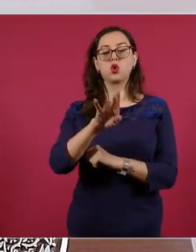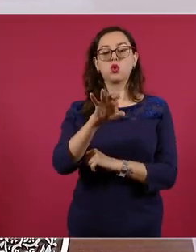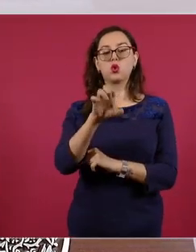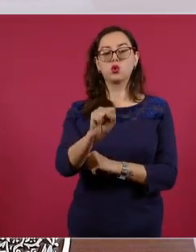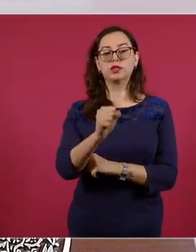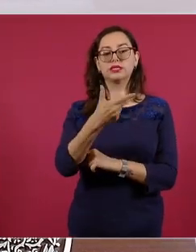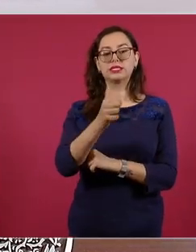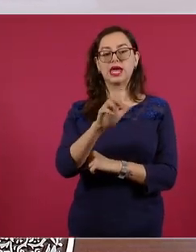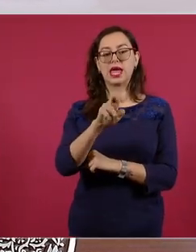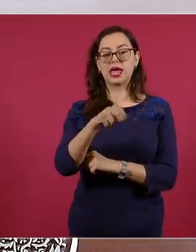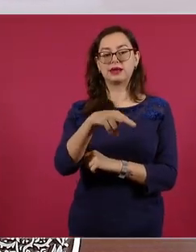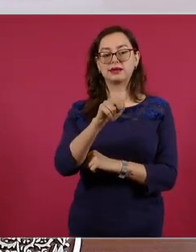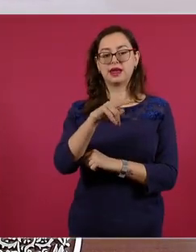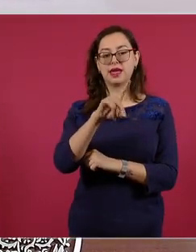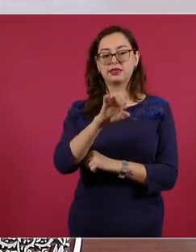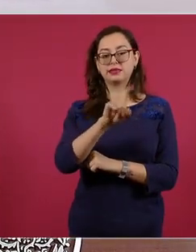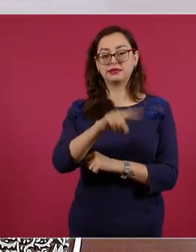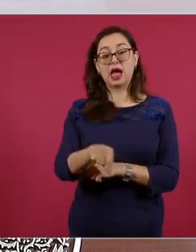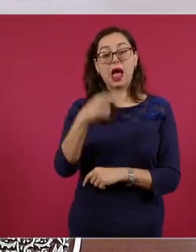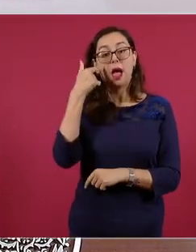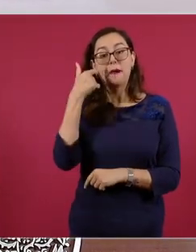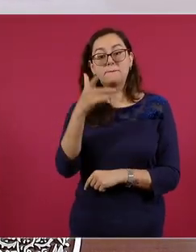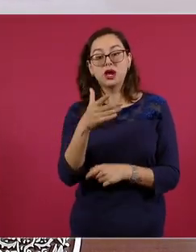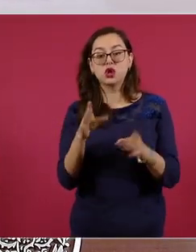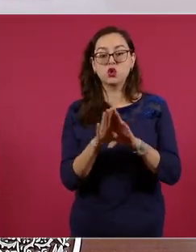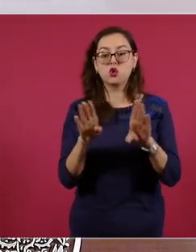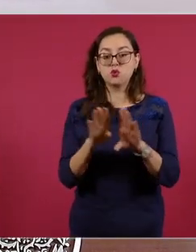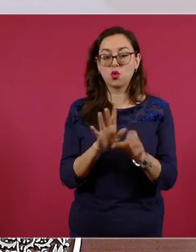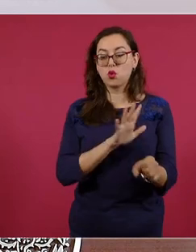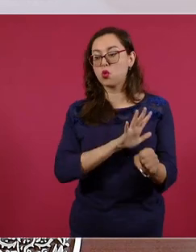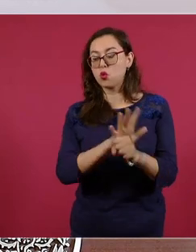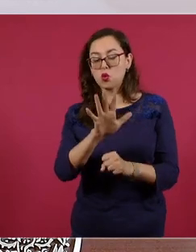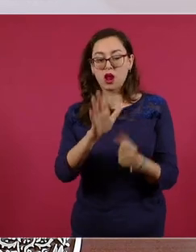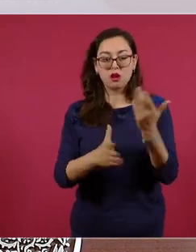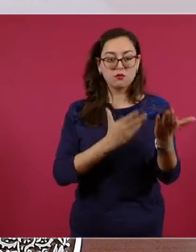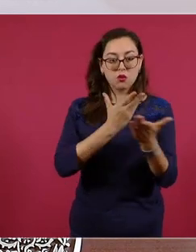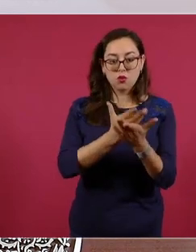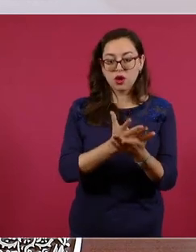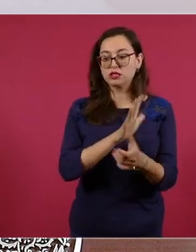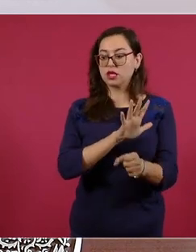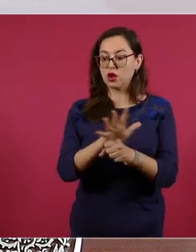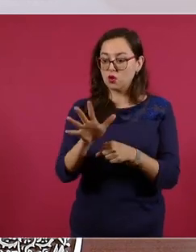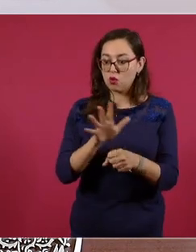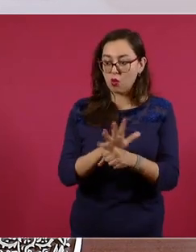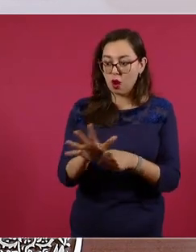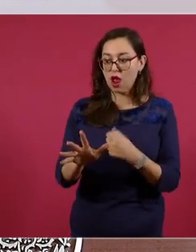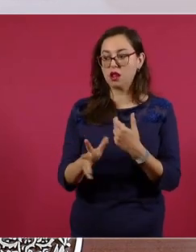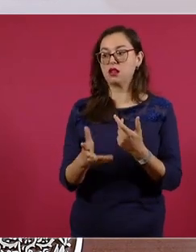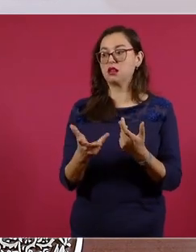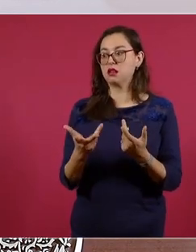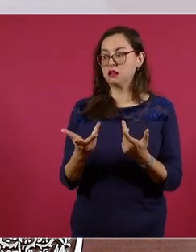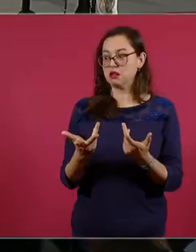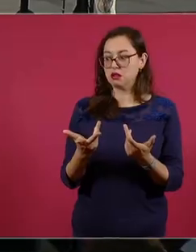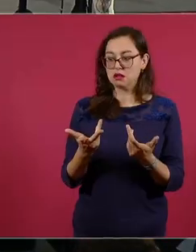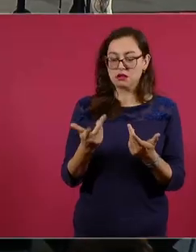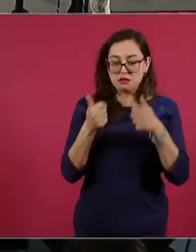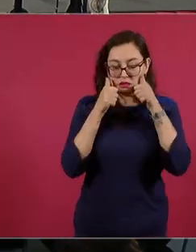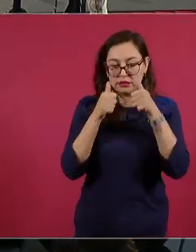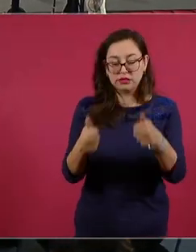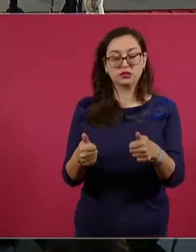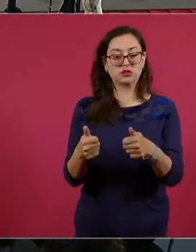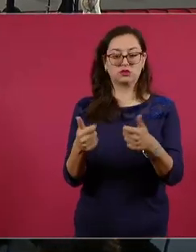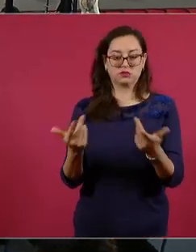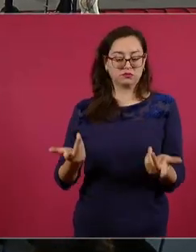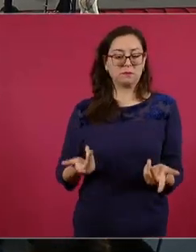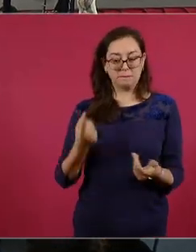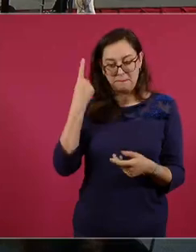se vea qué opciones hay, qué se puede ofrecer a los ejidatarios como